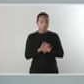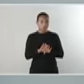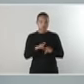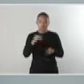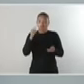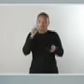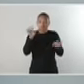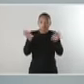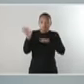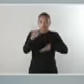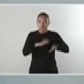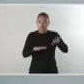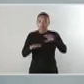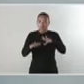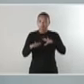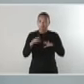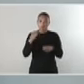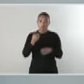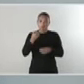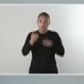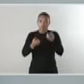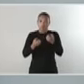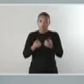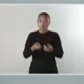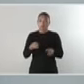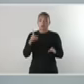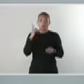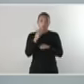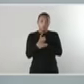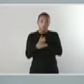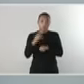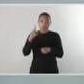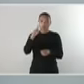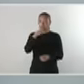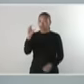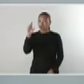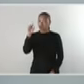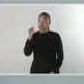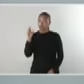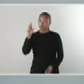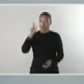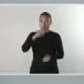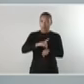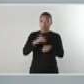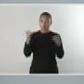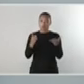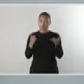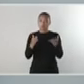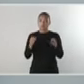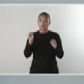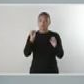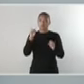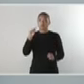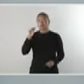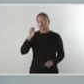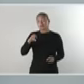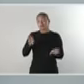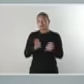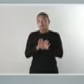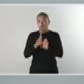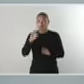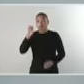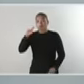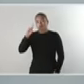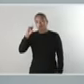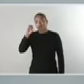manejo de las finanzas públicas en mis primeros 120 días crearé el sistema integral de rendición de Cuenta pública